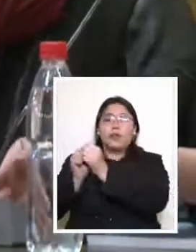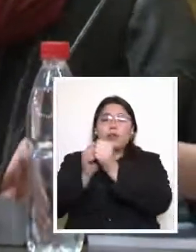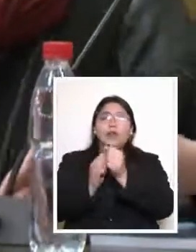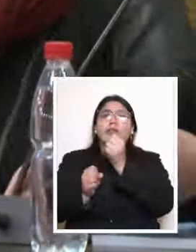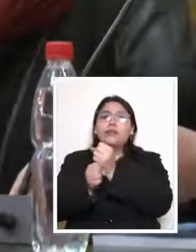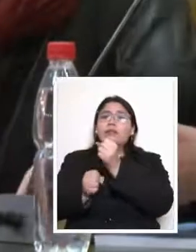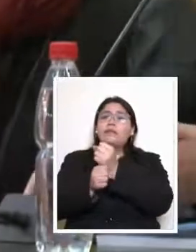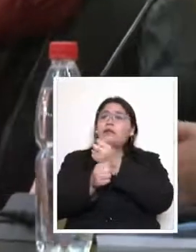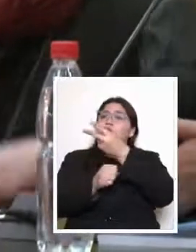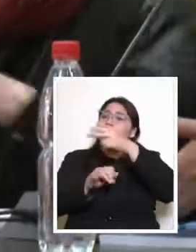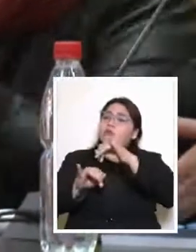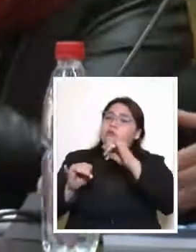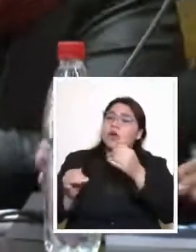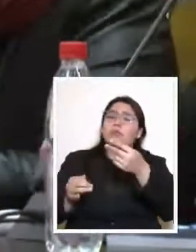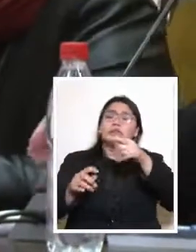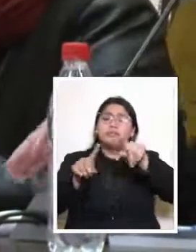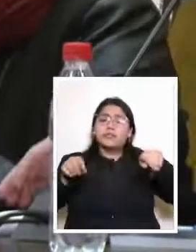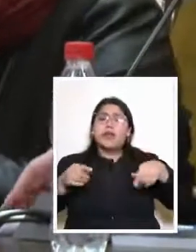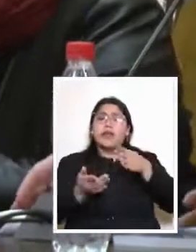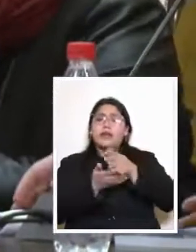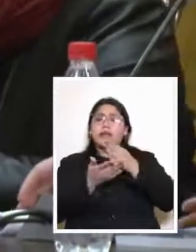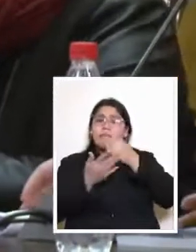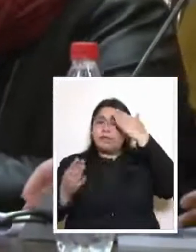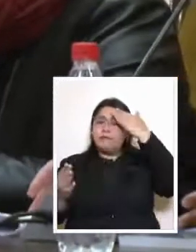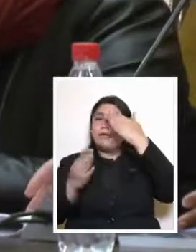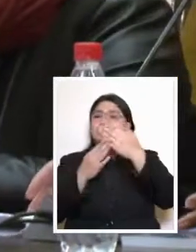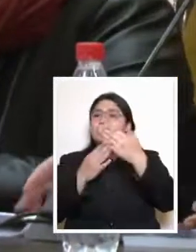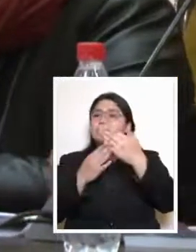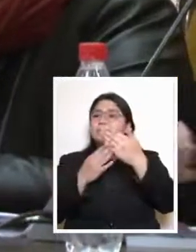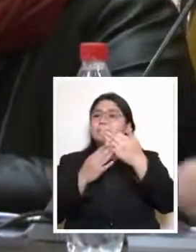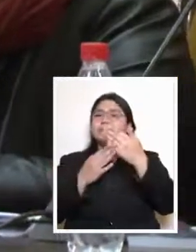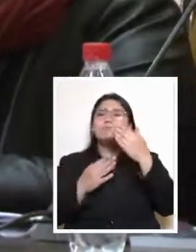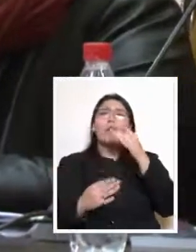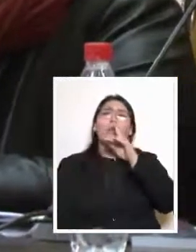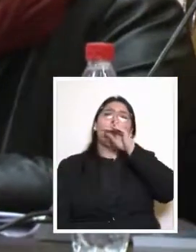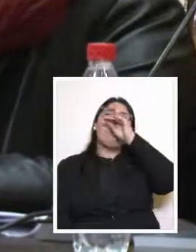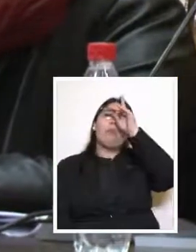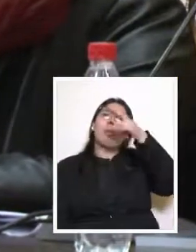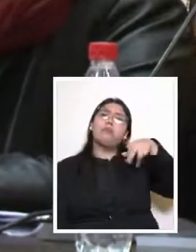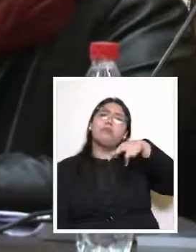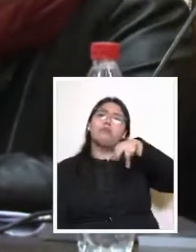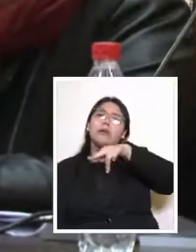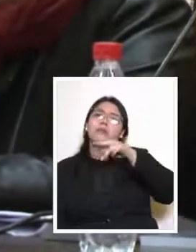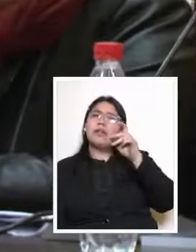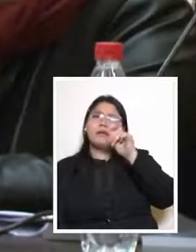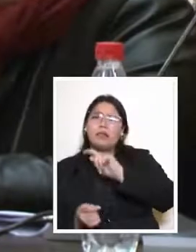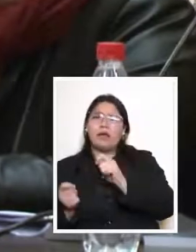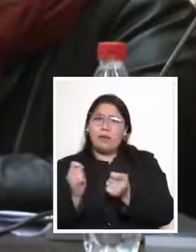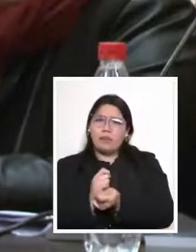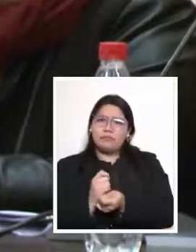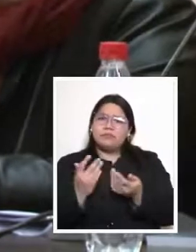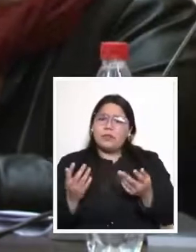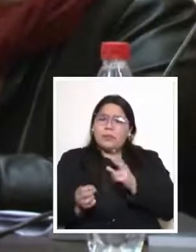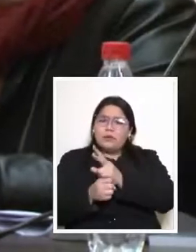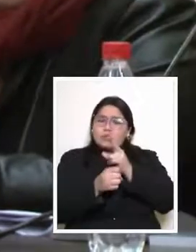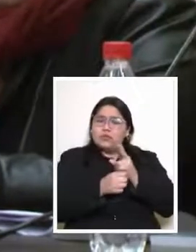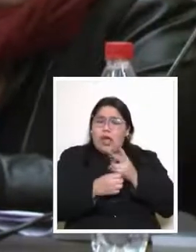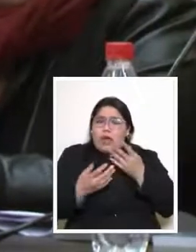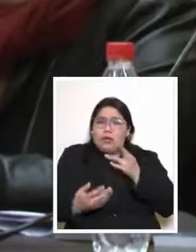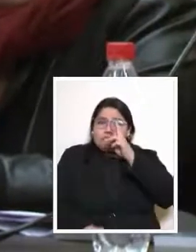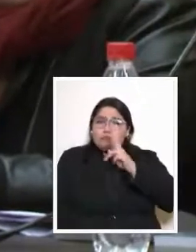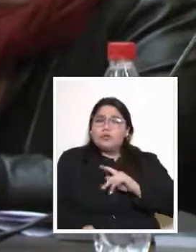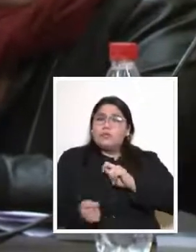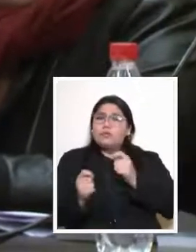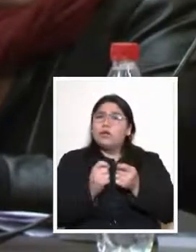funcionan en un sistema anquilosado que muchas veces es difícil cambiar. ¿Cómo los profesores hoy en día pueden tener este rol transformador, sobre todo considerando